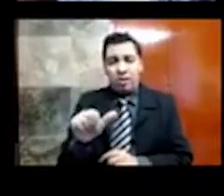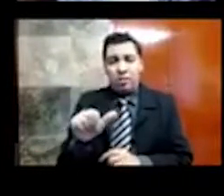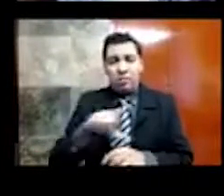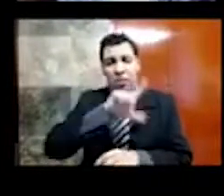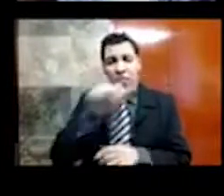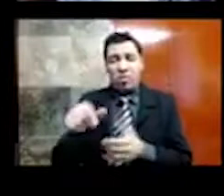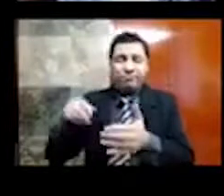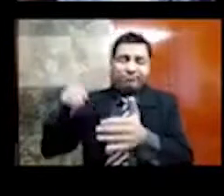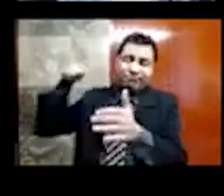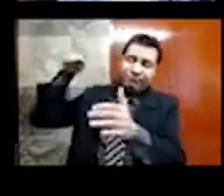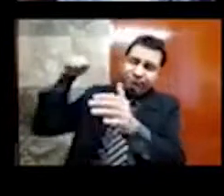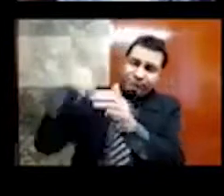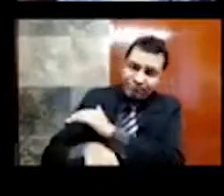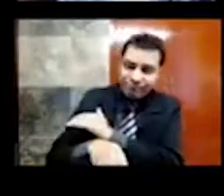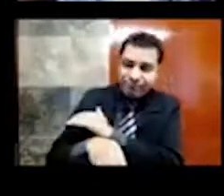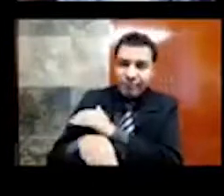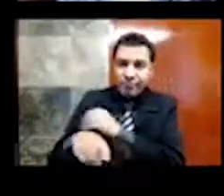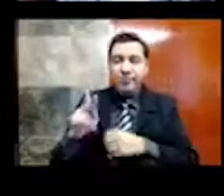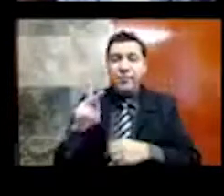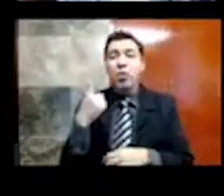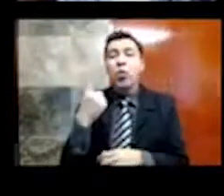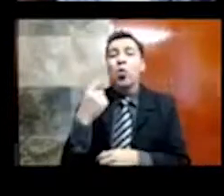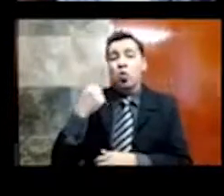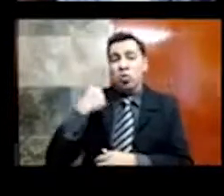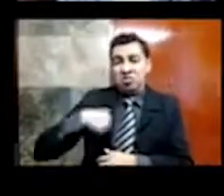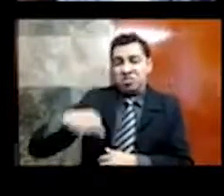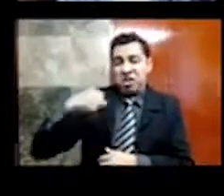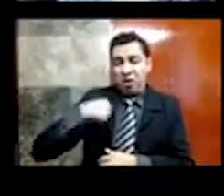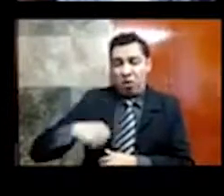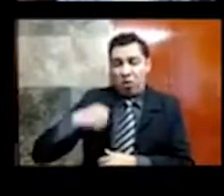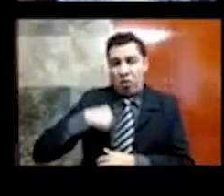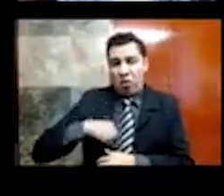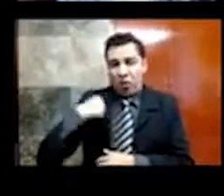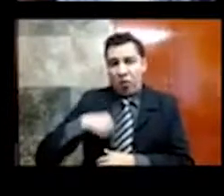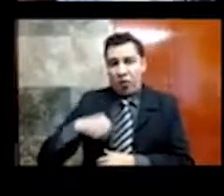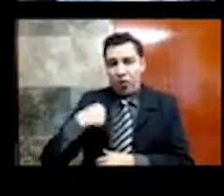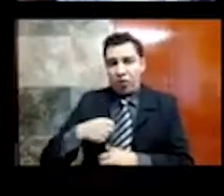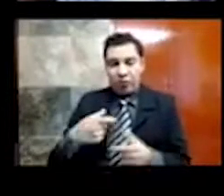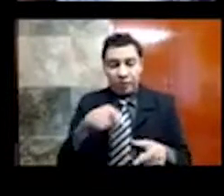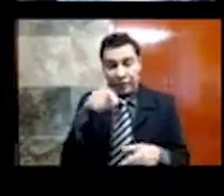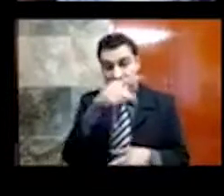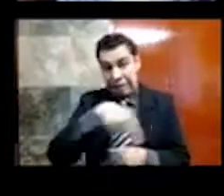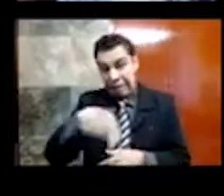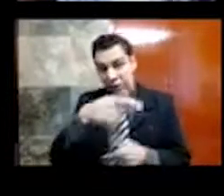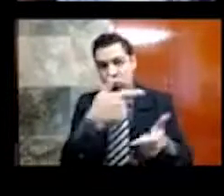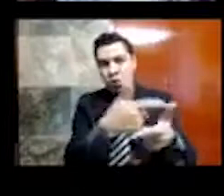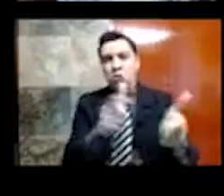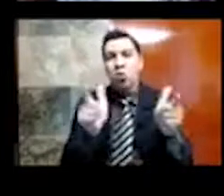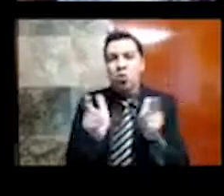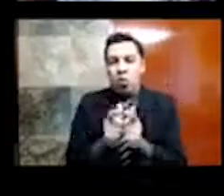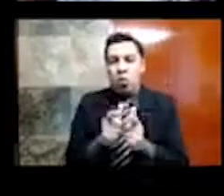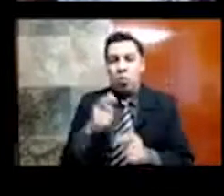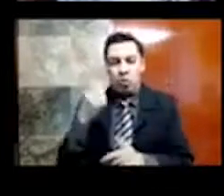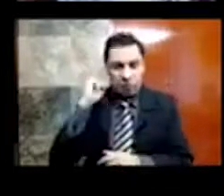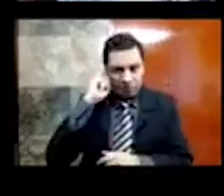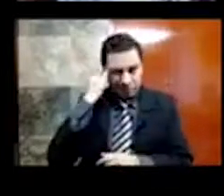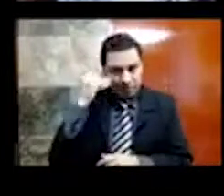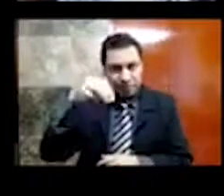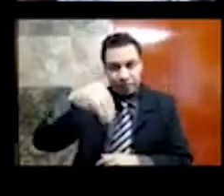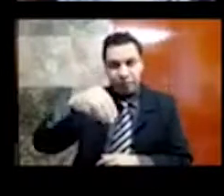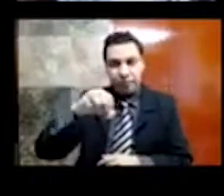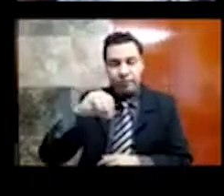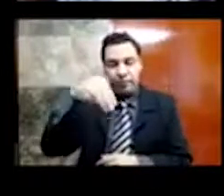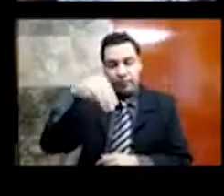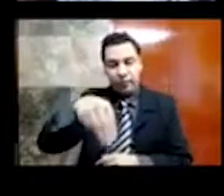siglo dominados por ellos, y los mexica los liberan, entonces son obligadamente aliados de